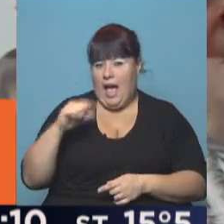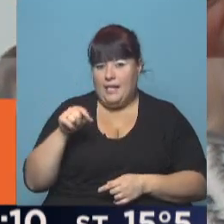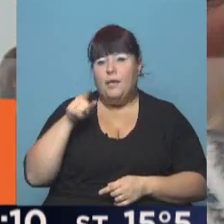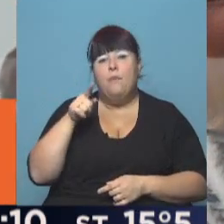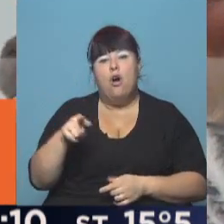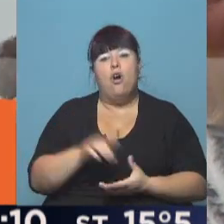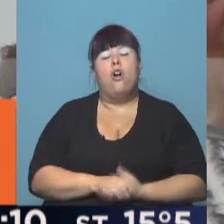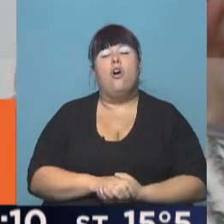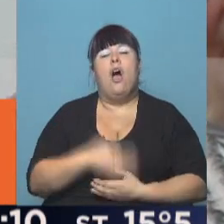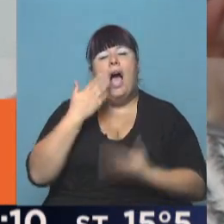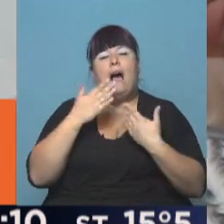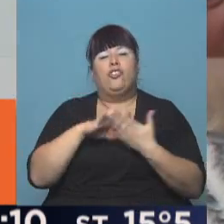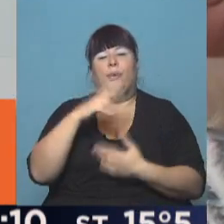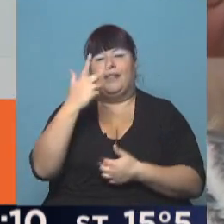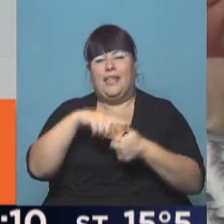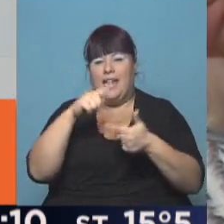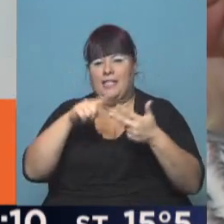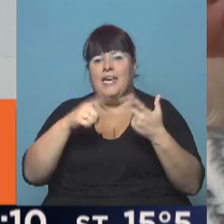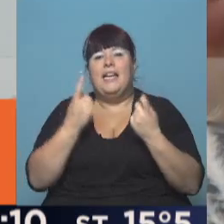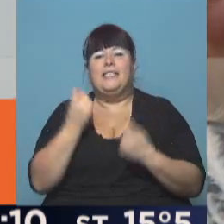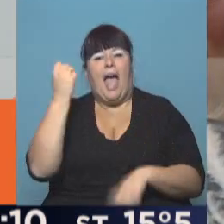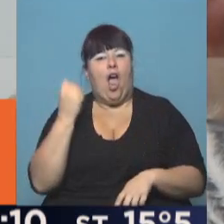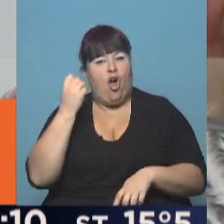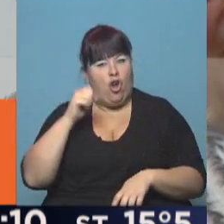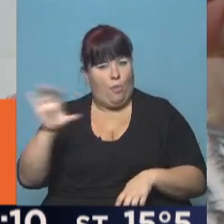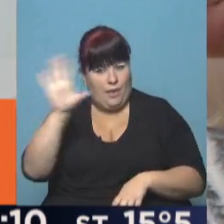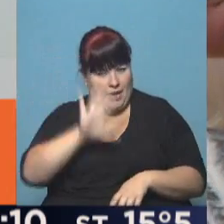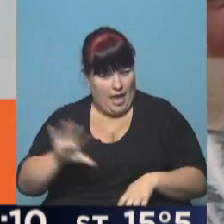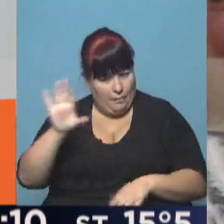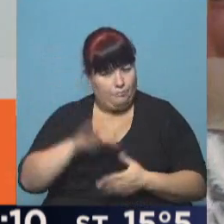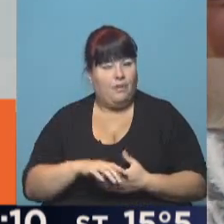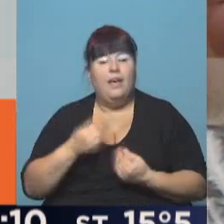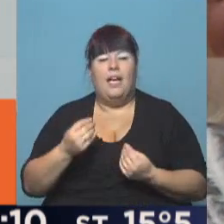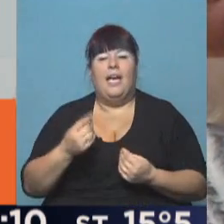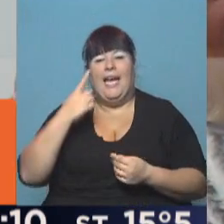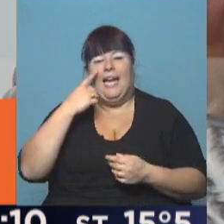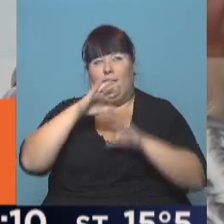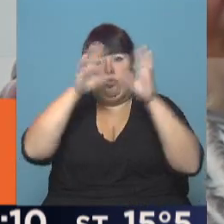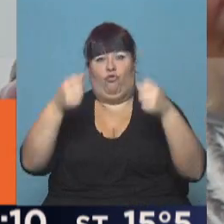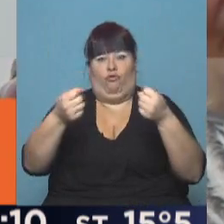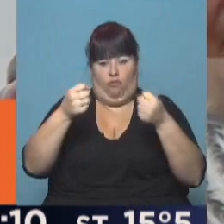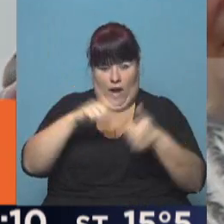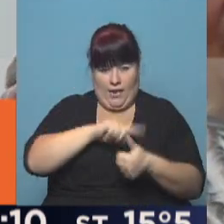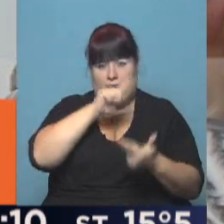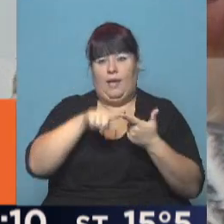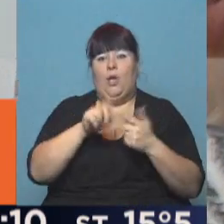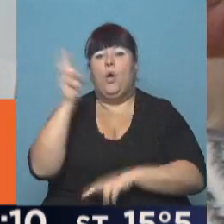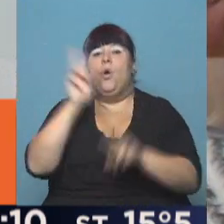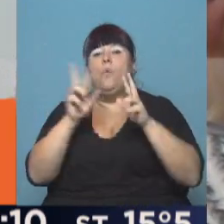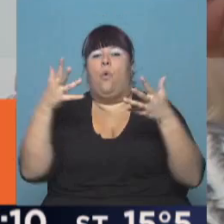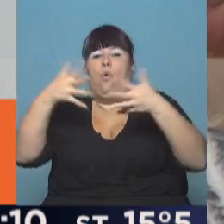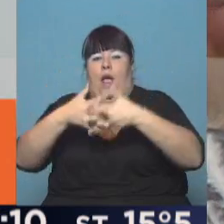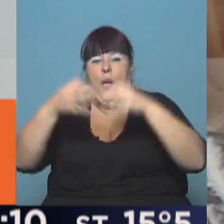usted habló sobre 3 factores que necesitan las economías de la región, que son instituciones fuertes, buscar una